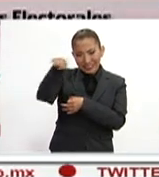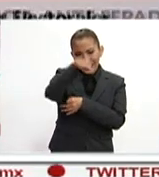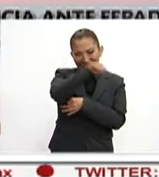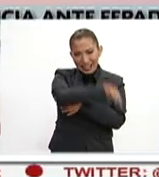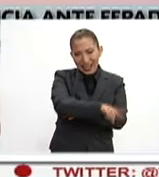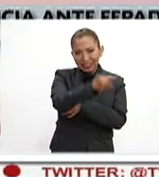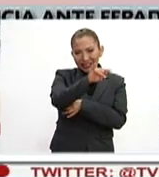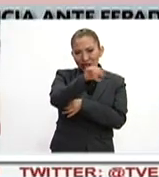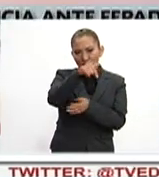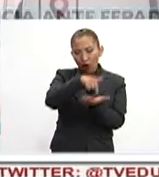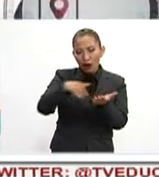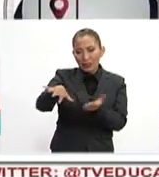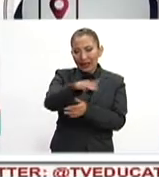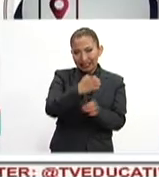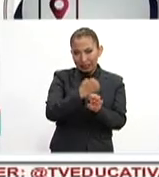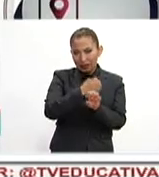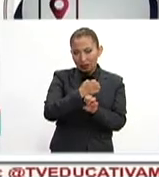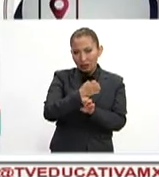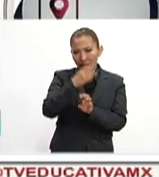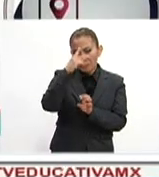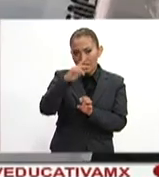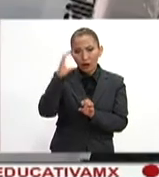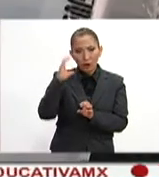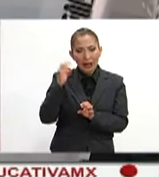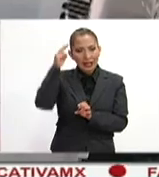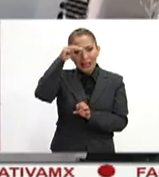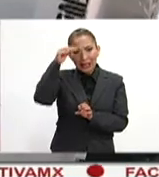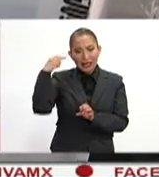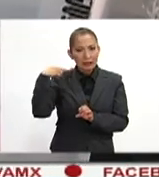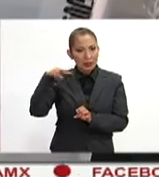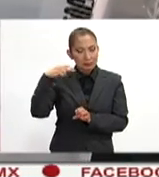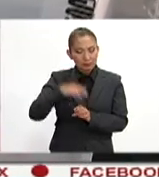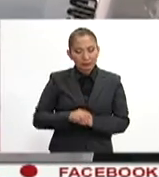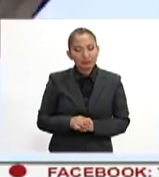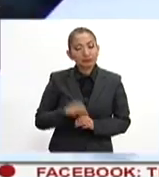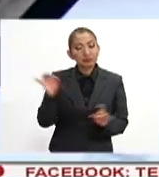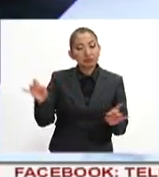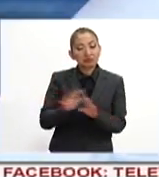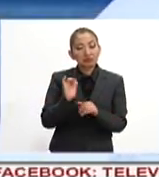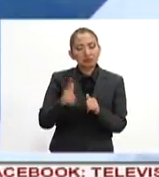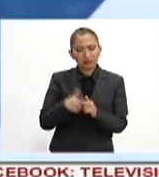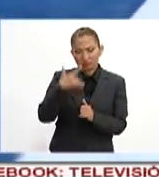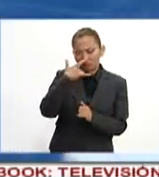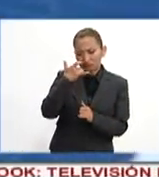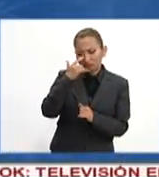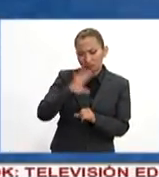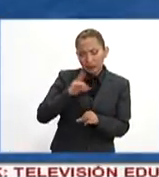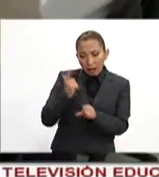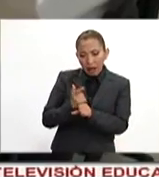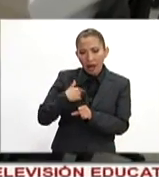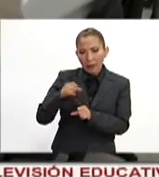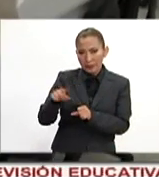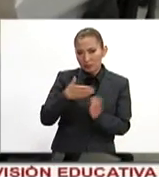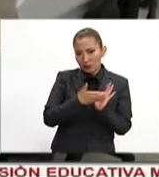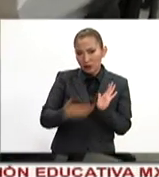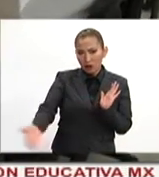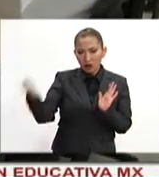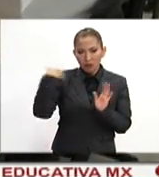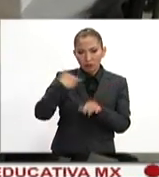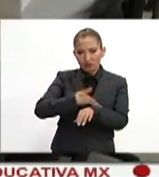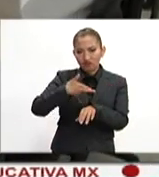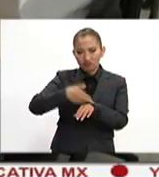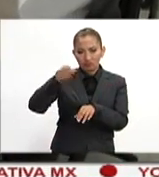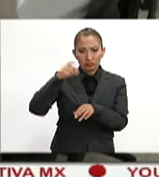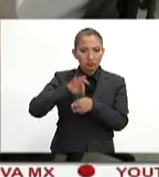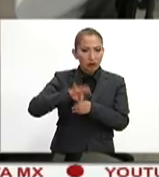distritales locales de los estados de México, Coahuila, Nayarit y Veracruz ante las posibles irregularidades surgidas en el pasado proceso